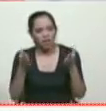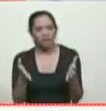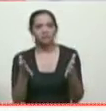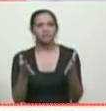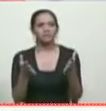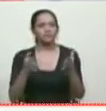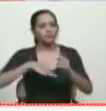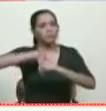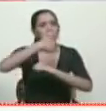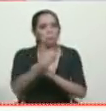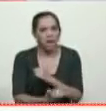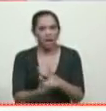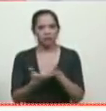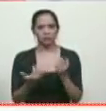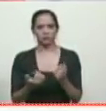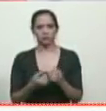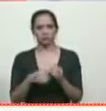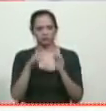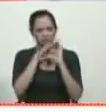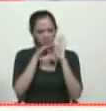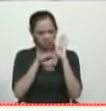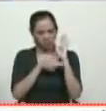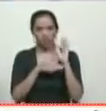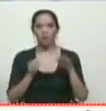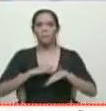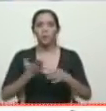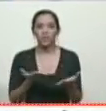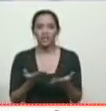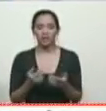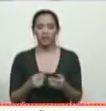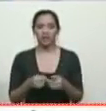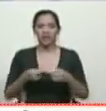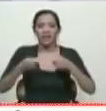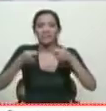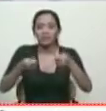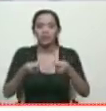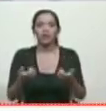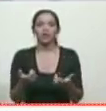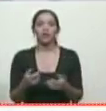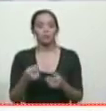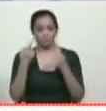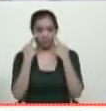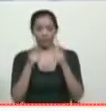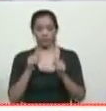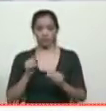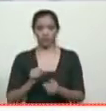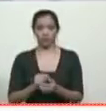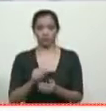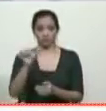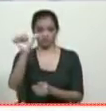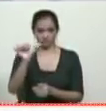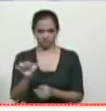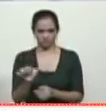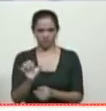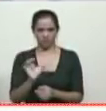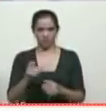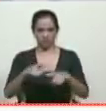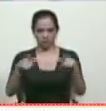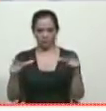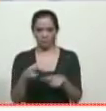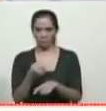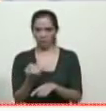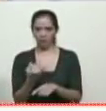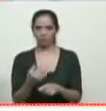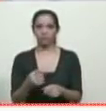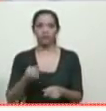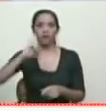ese plan, esa agenda? ¿Por qué van nariciados a entregarles? Mira, si ya, fíjate tú esta serie de sucesos. Guaidó hizo